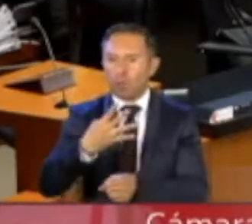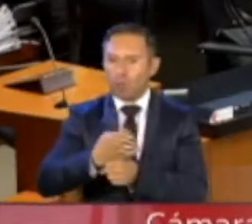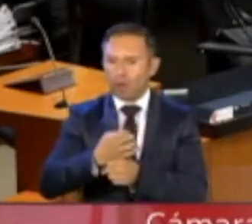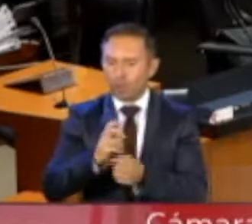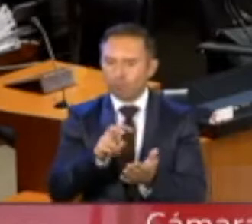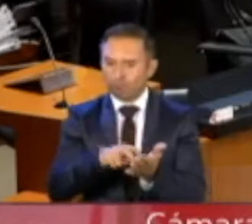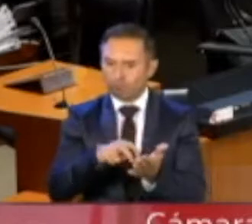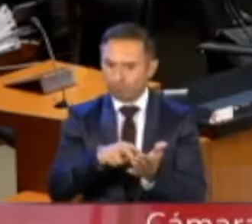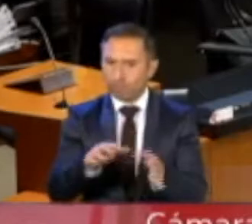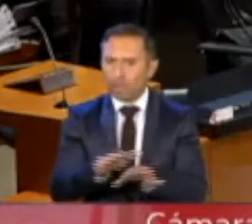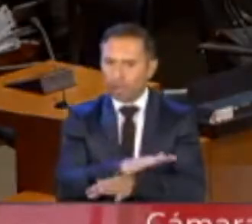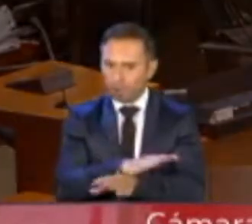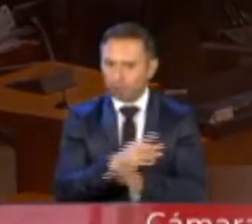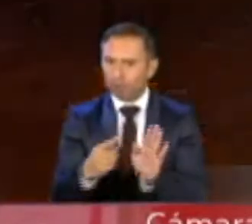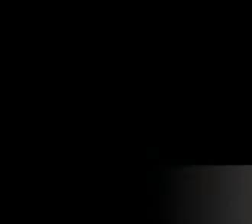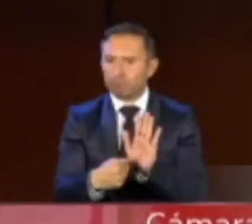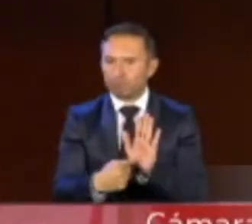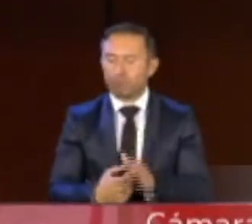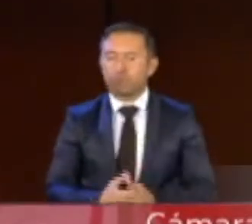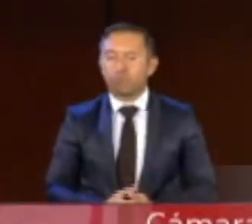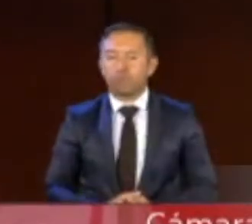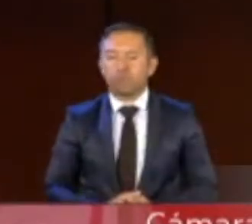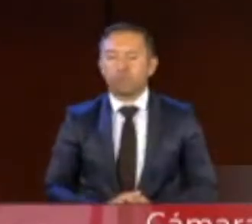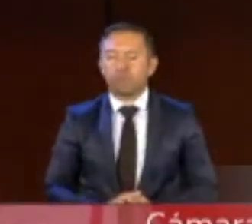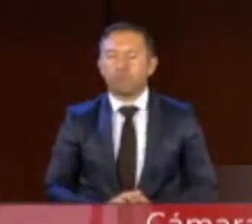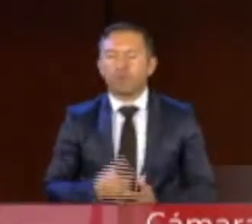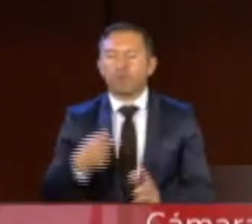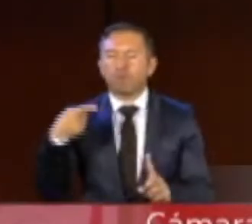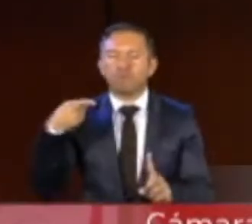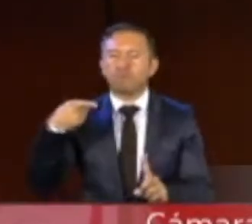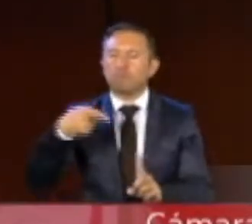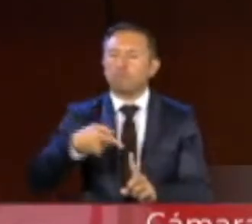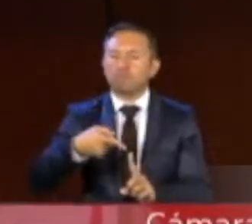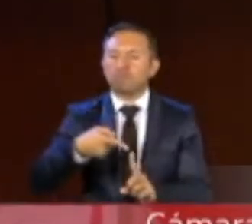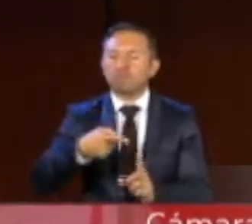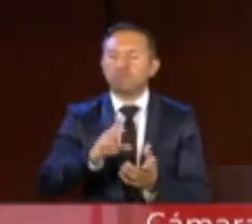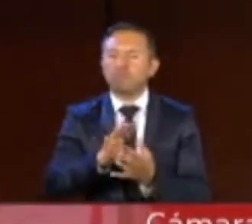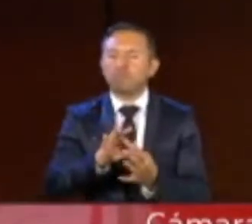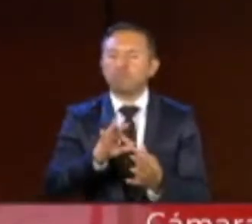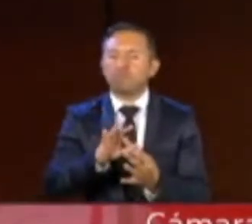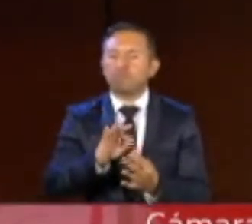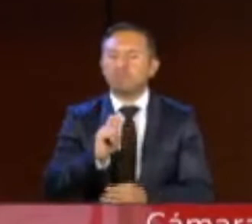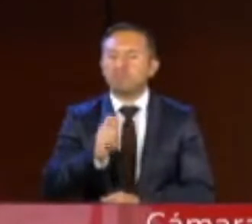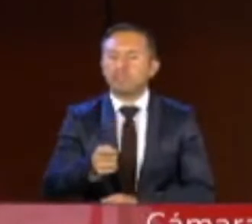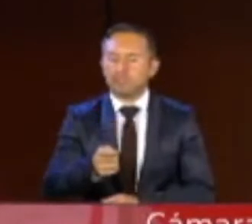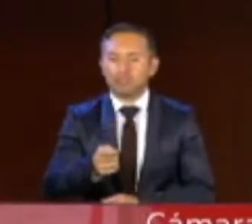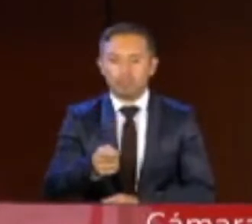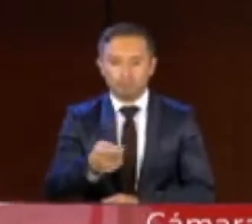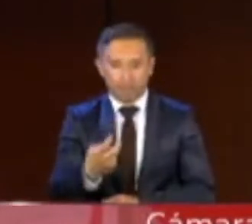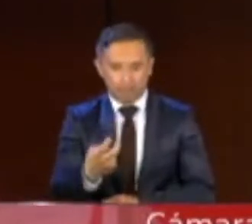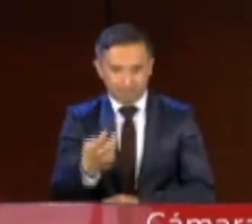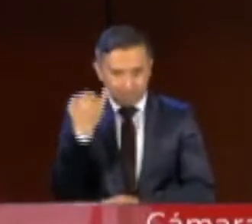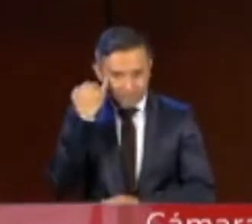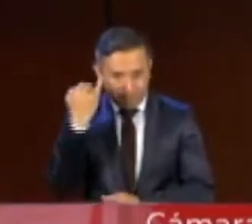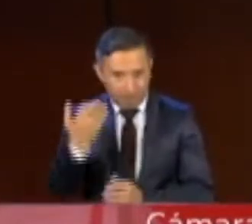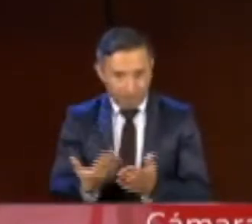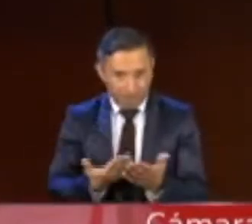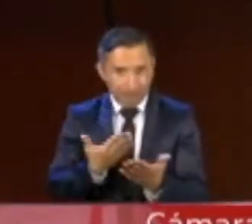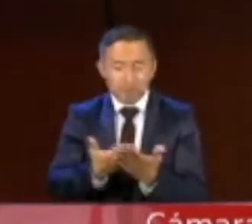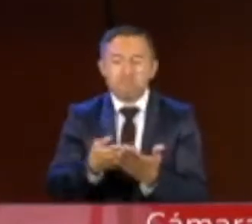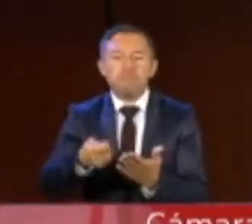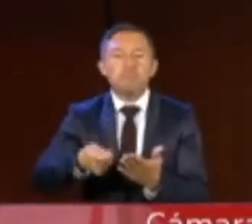El coordinador de la bancada de Morena, Ricardo Monreal, informó que se logró presentar una sola planilla para la mesa directiva de Morena y el